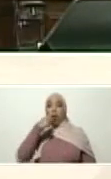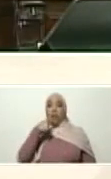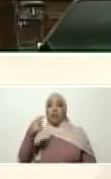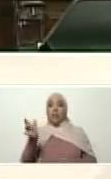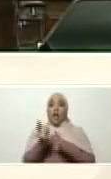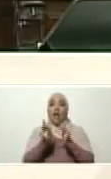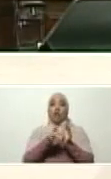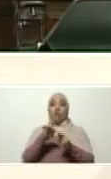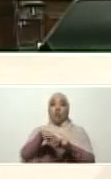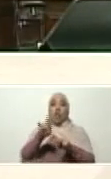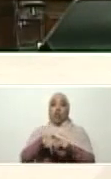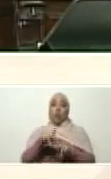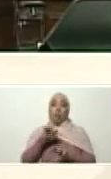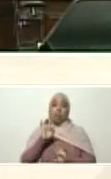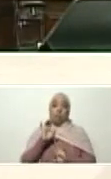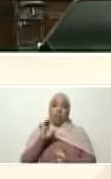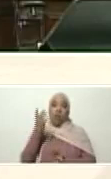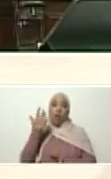O sea que tú